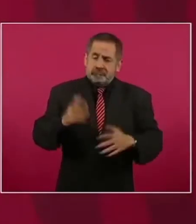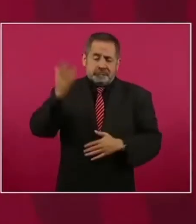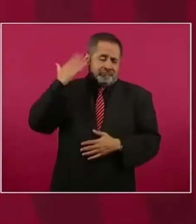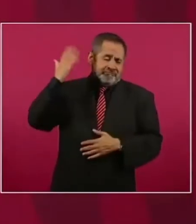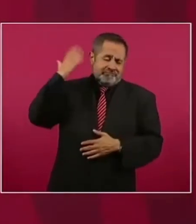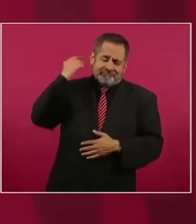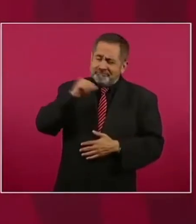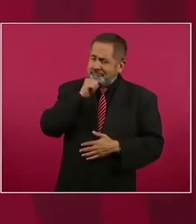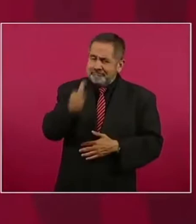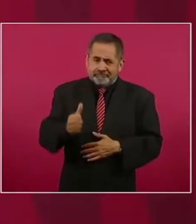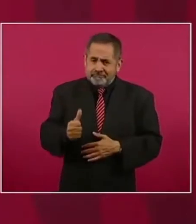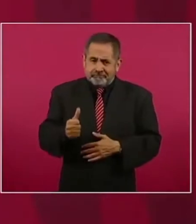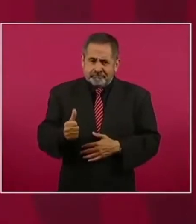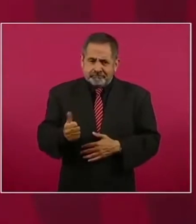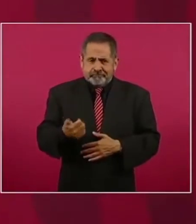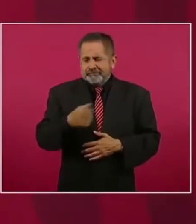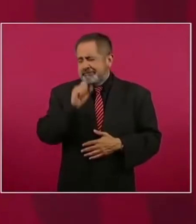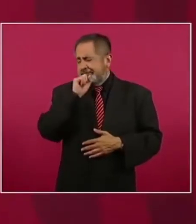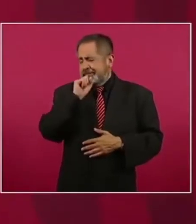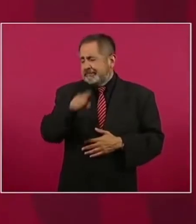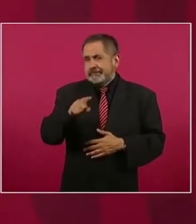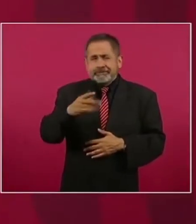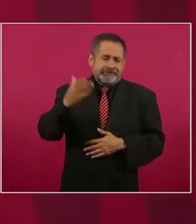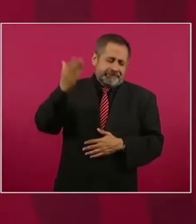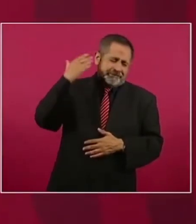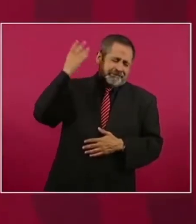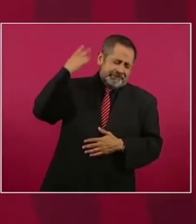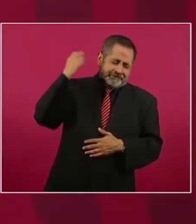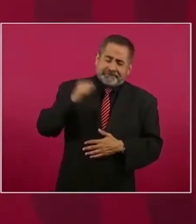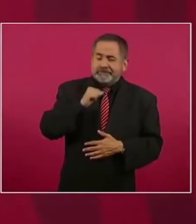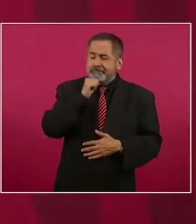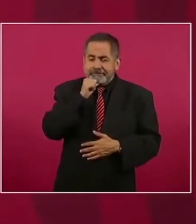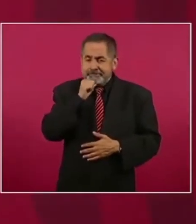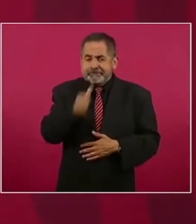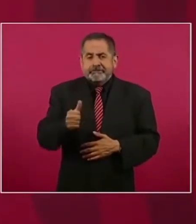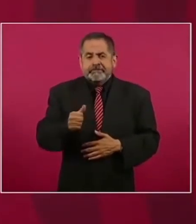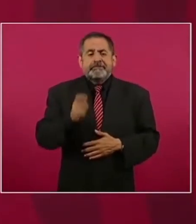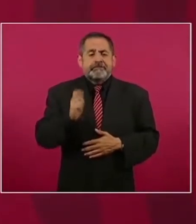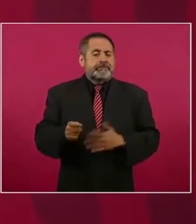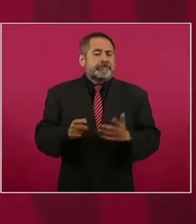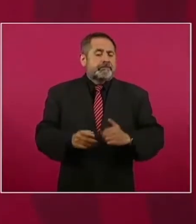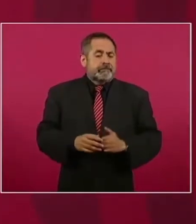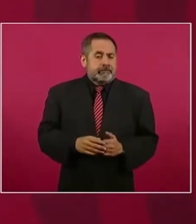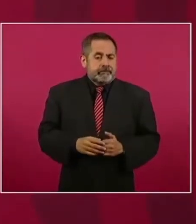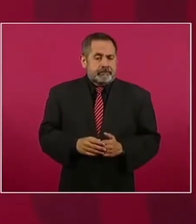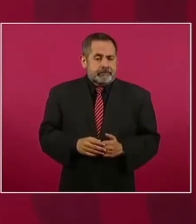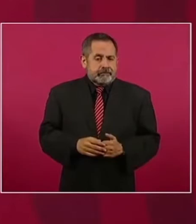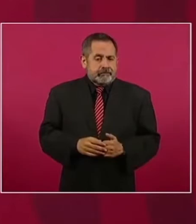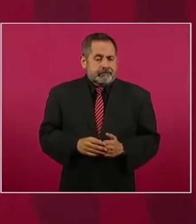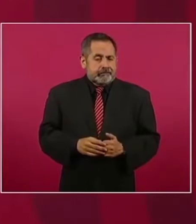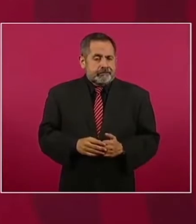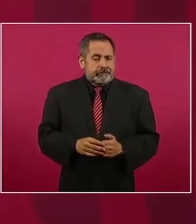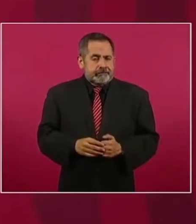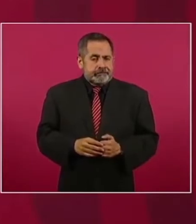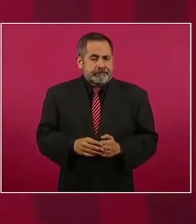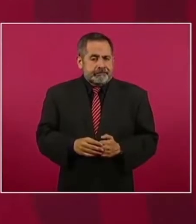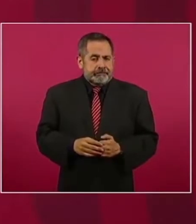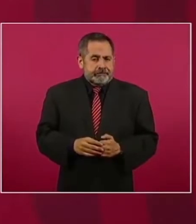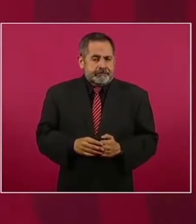y mucho menos sucedía de que